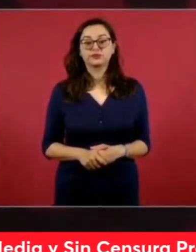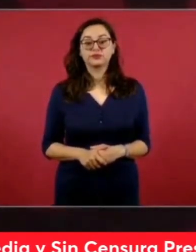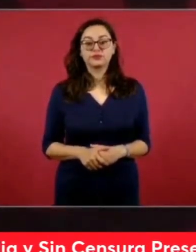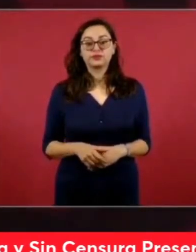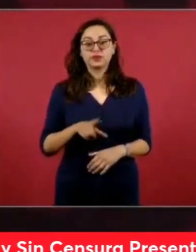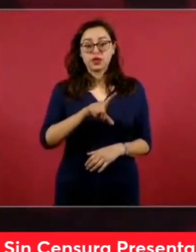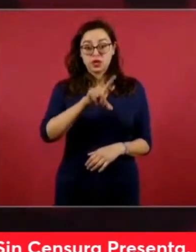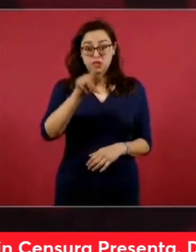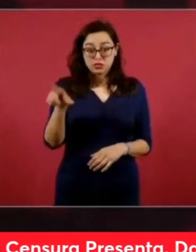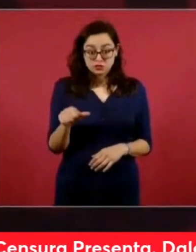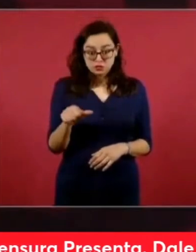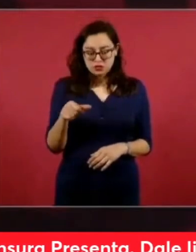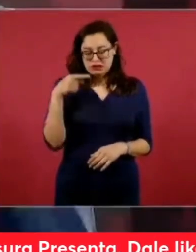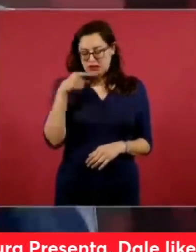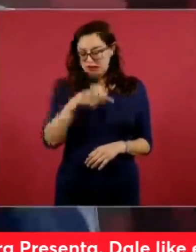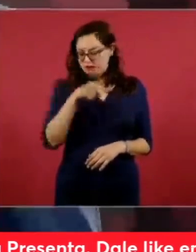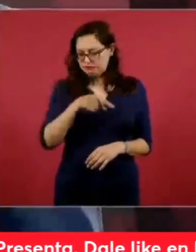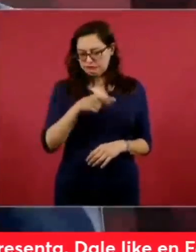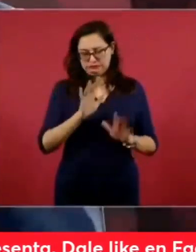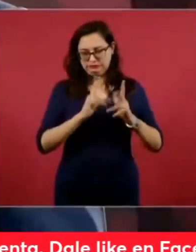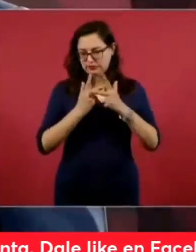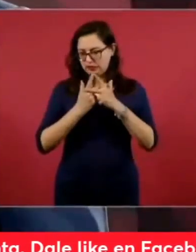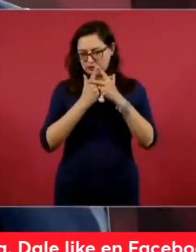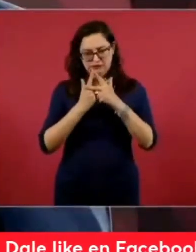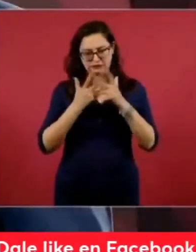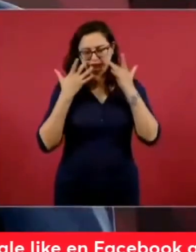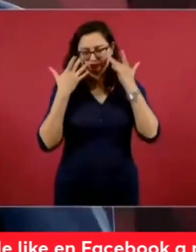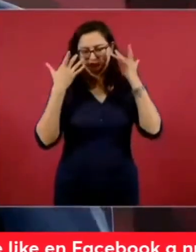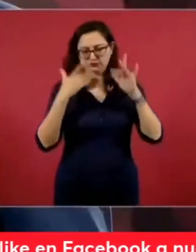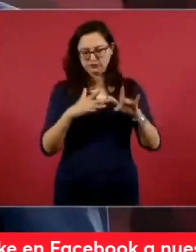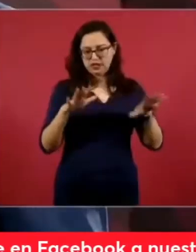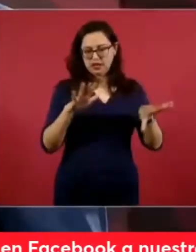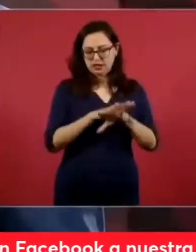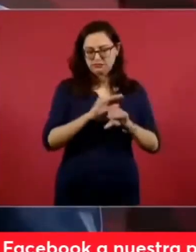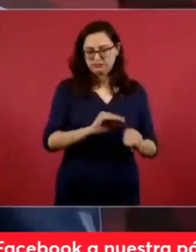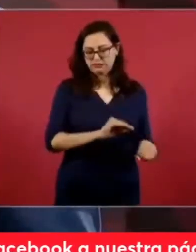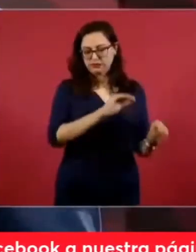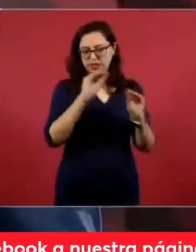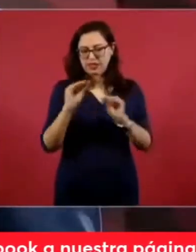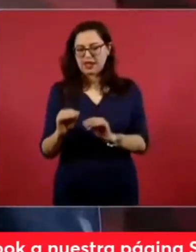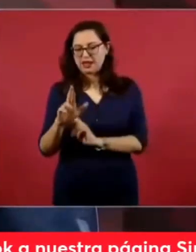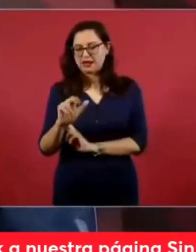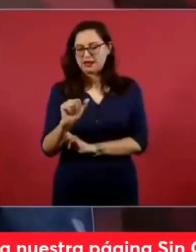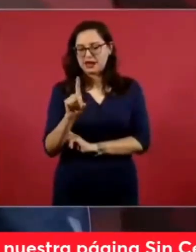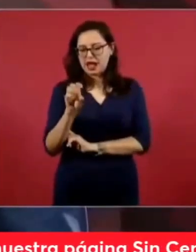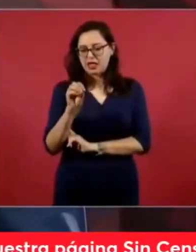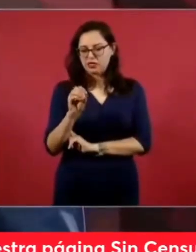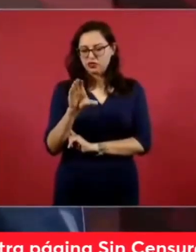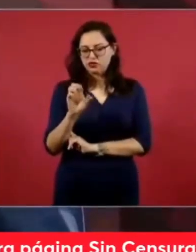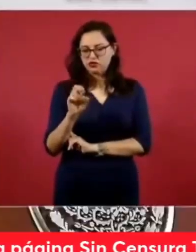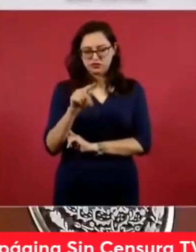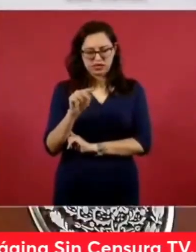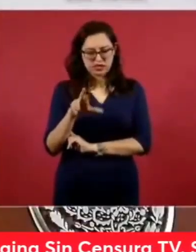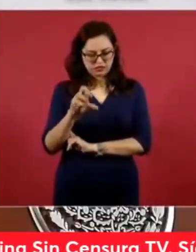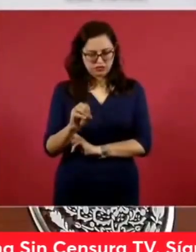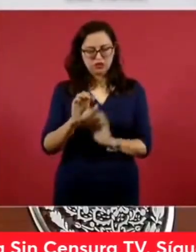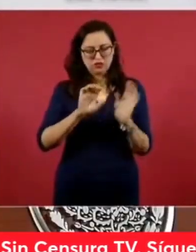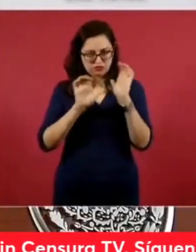no, 24 horas, estoy hablando de Televisa, no sé si era 24 horas o algo parecido.